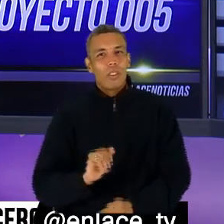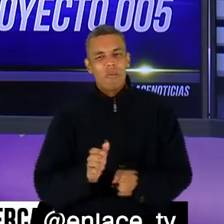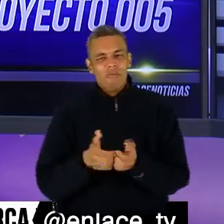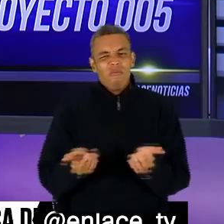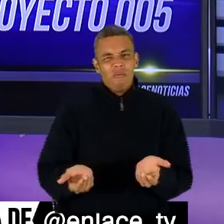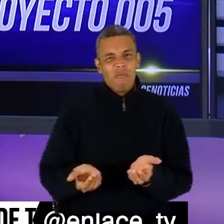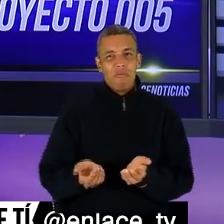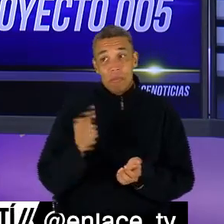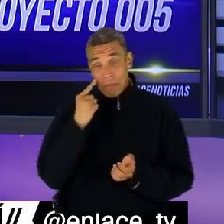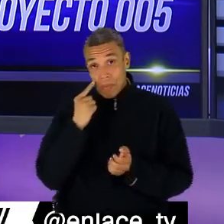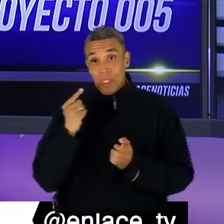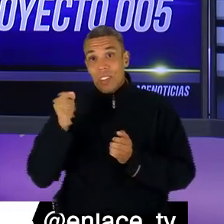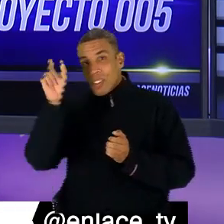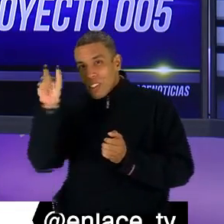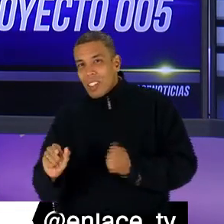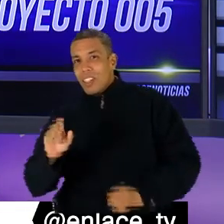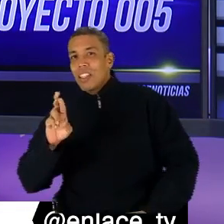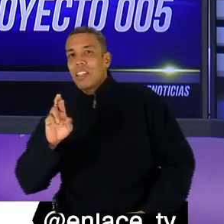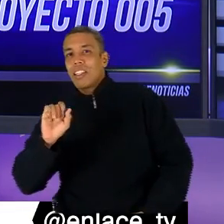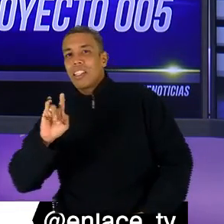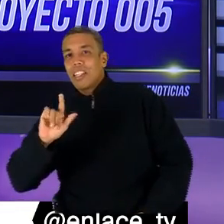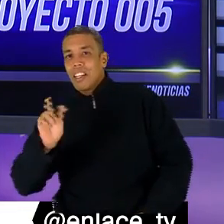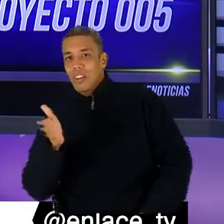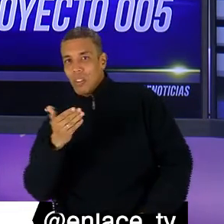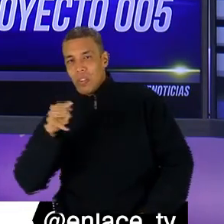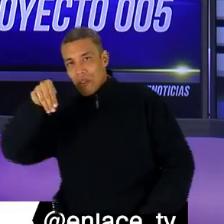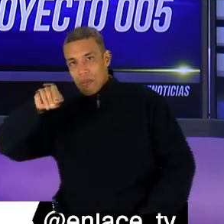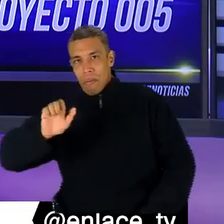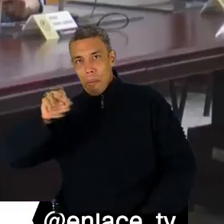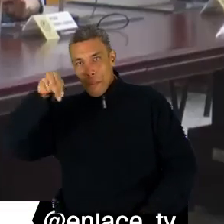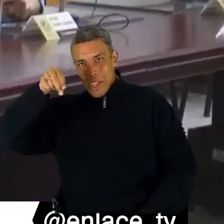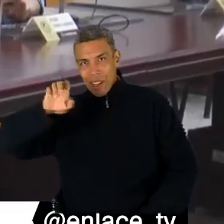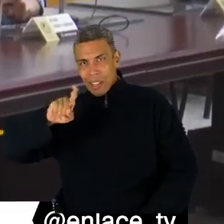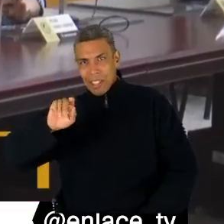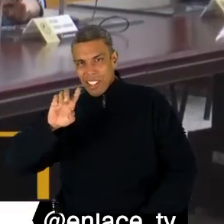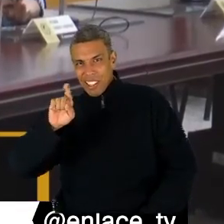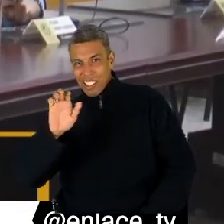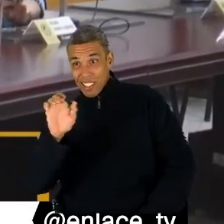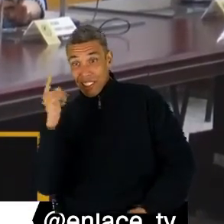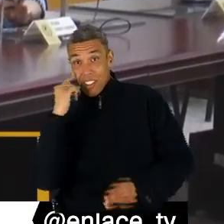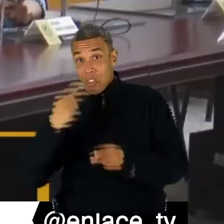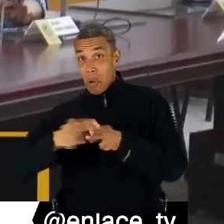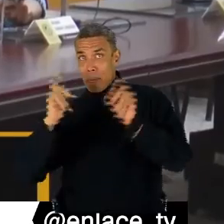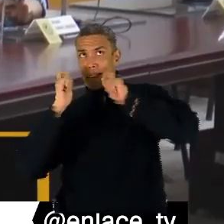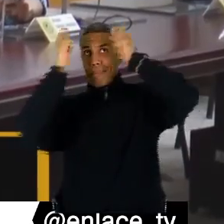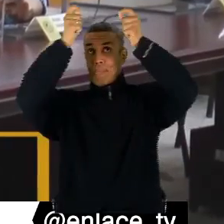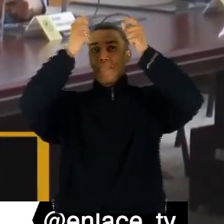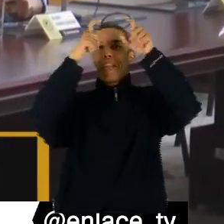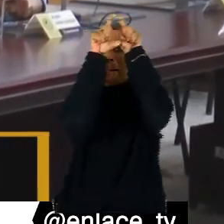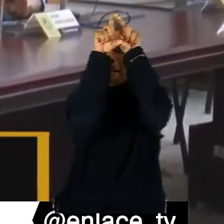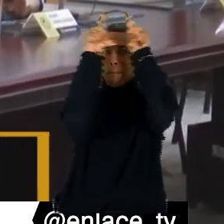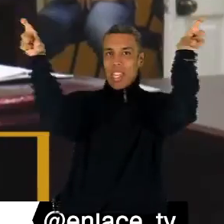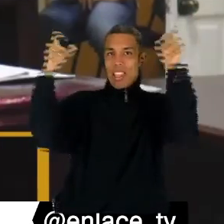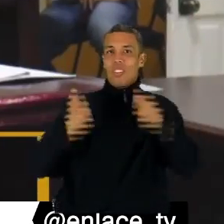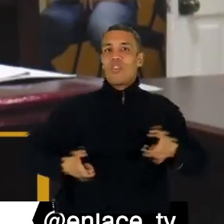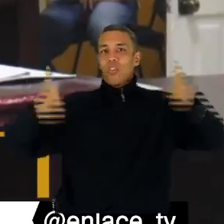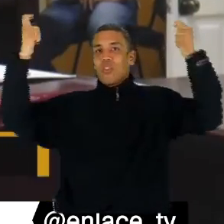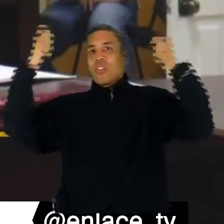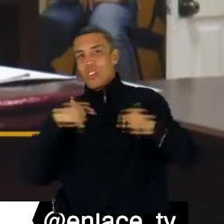Raúl Meneses Monsalve al patinódromo municipal. La concejal del partido AICO, Elaine Jiménez, es la ponente